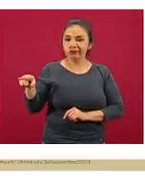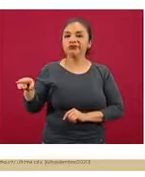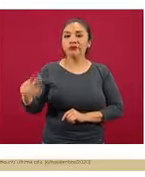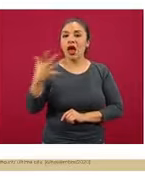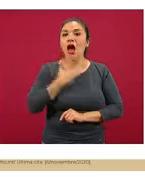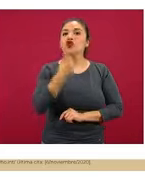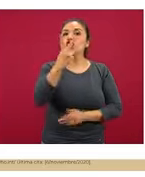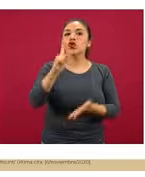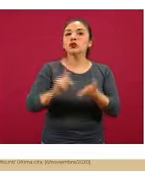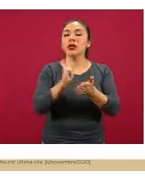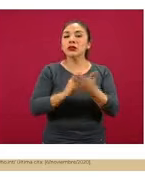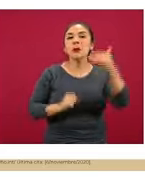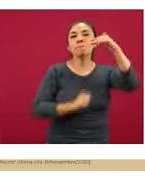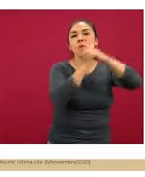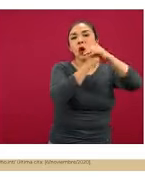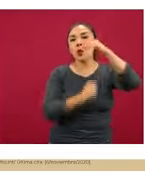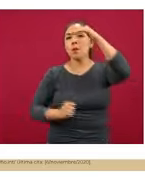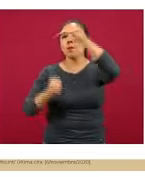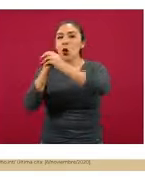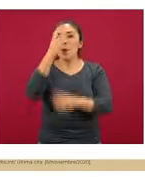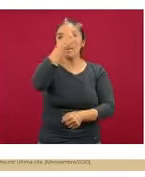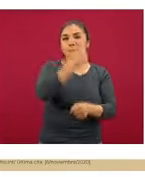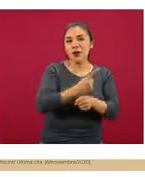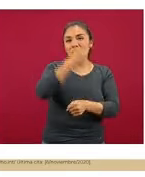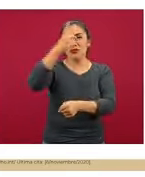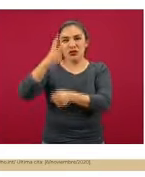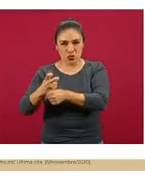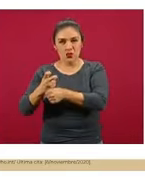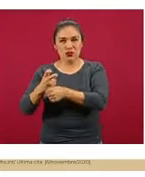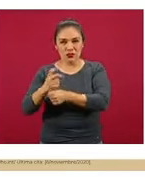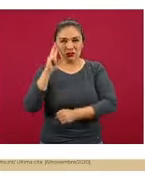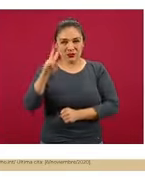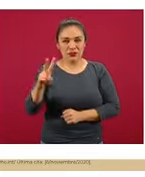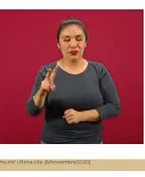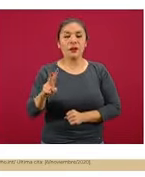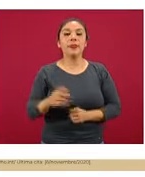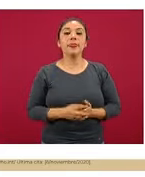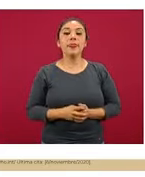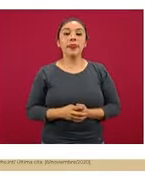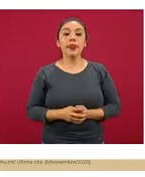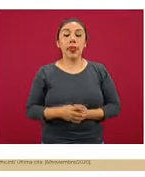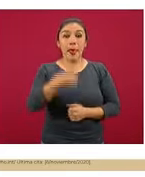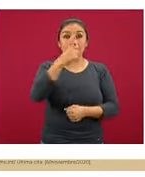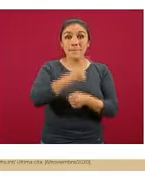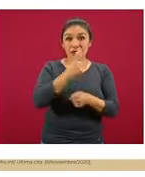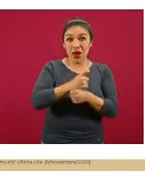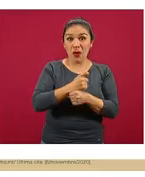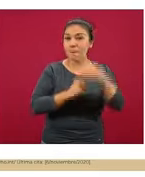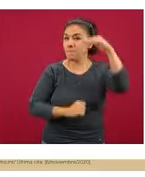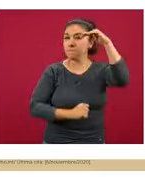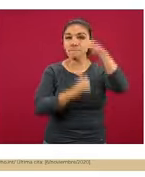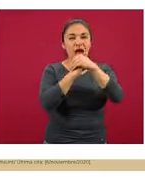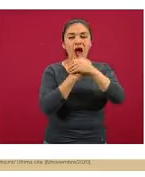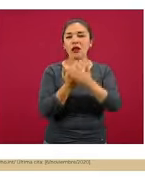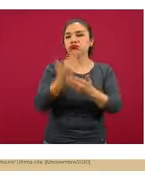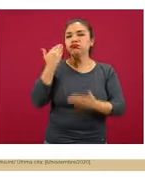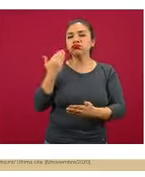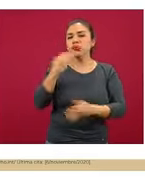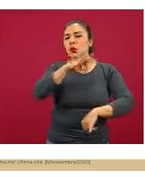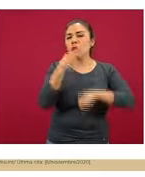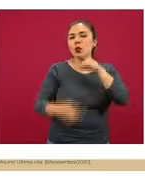acmes o dos picos, un primero y un segundo a nivel de rebrote, El primero lo alcanzaron prácticamente a